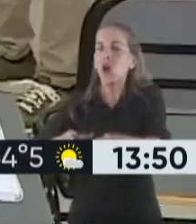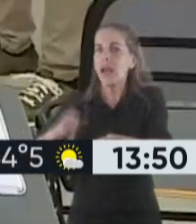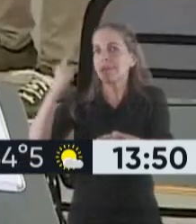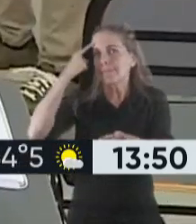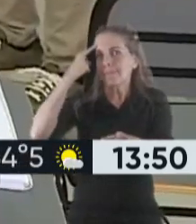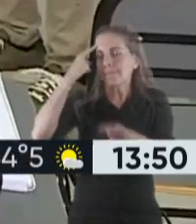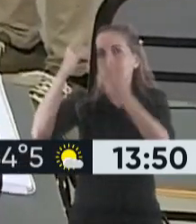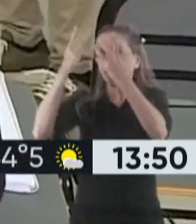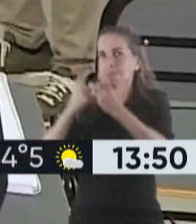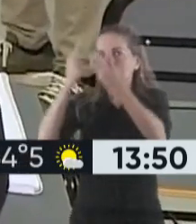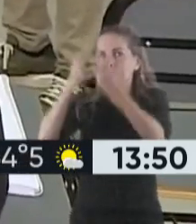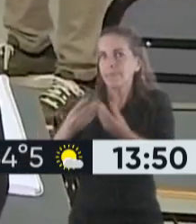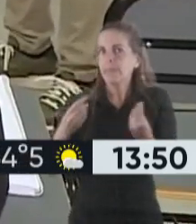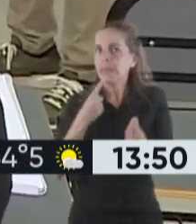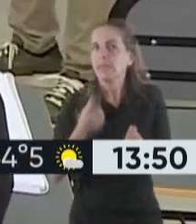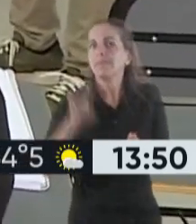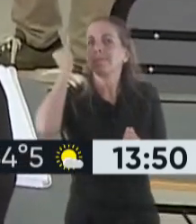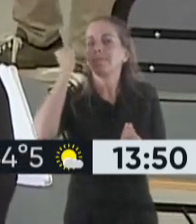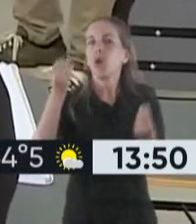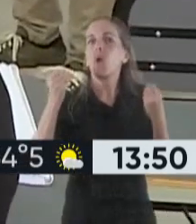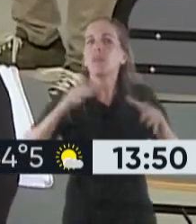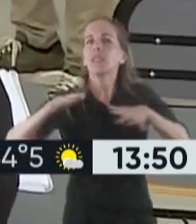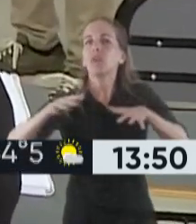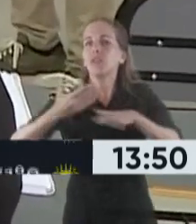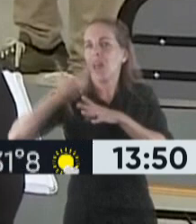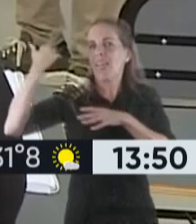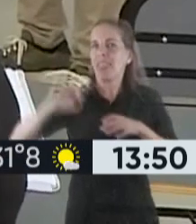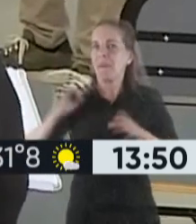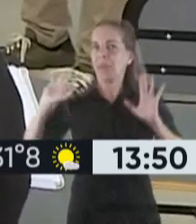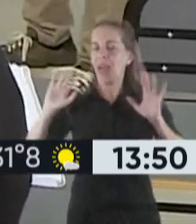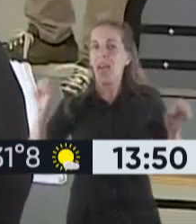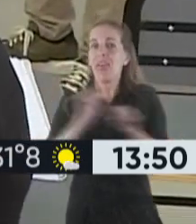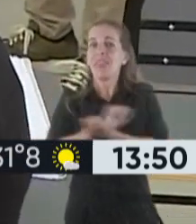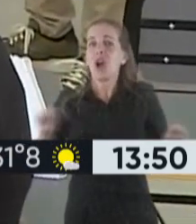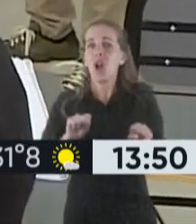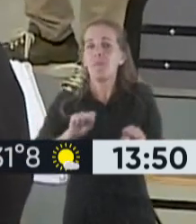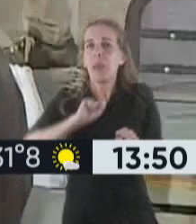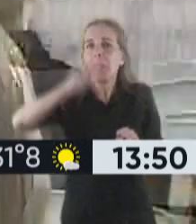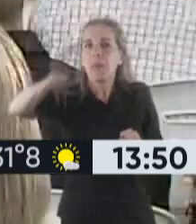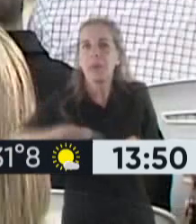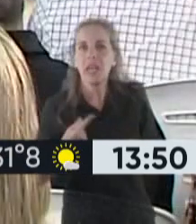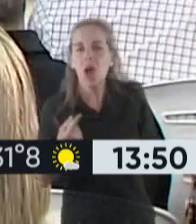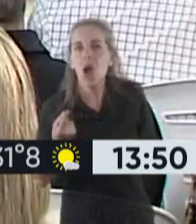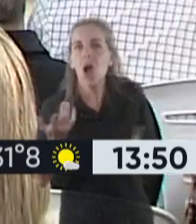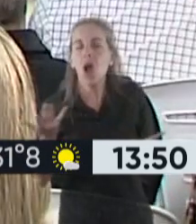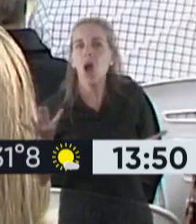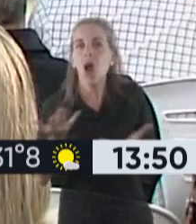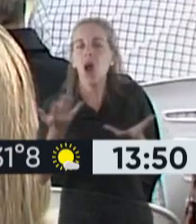de la fragilidad en la que vivíamos. De repente apareció un